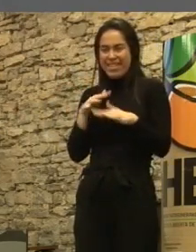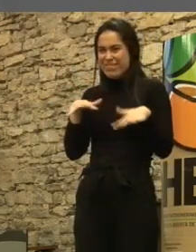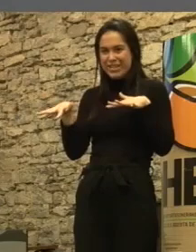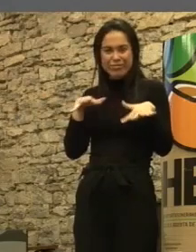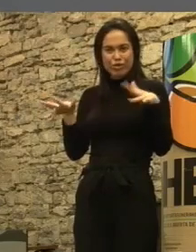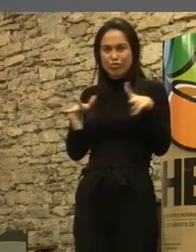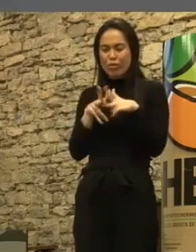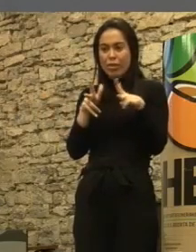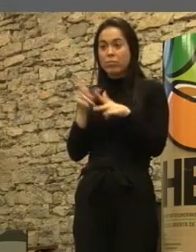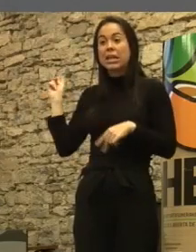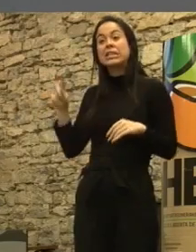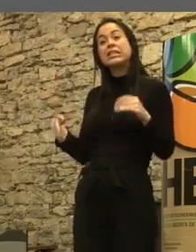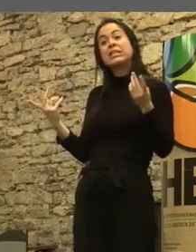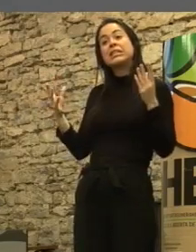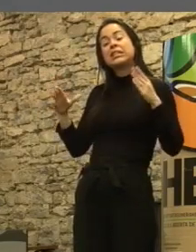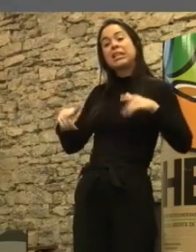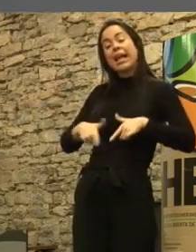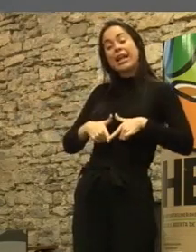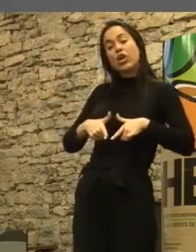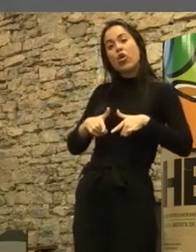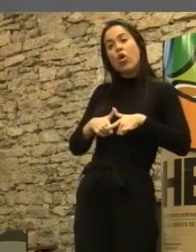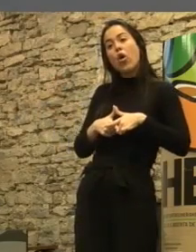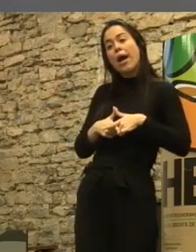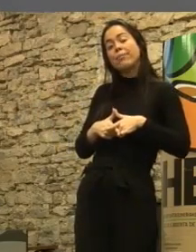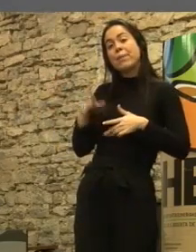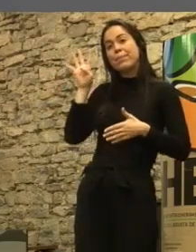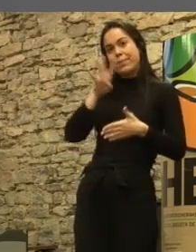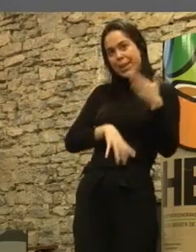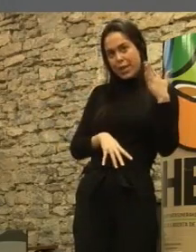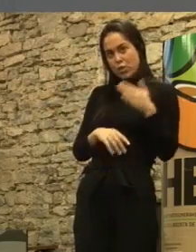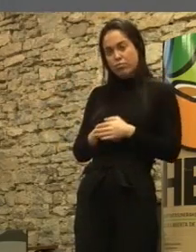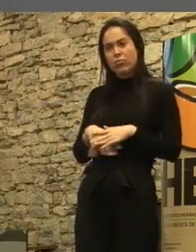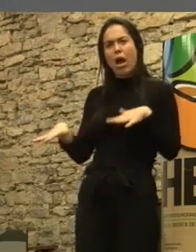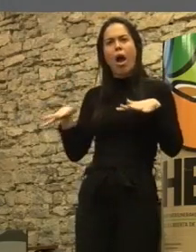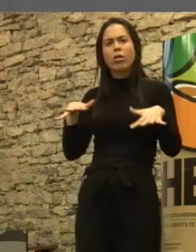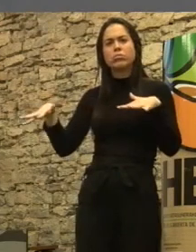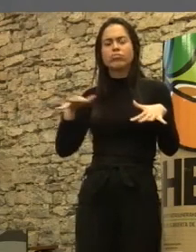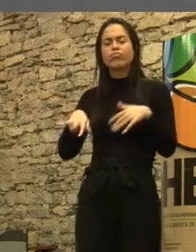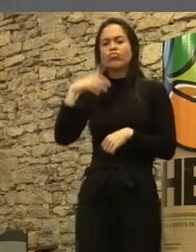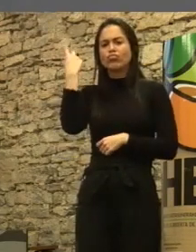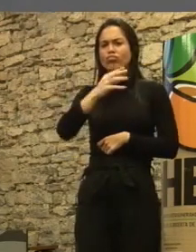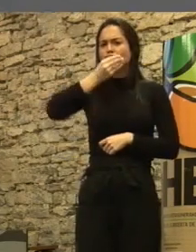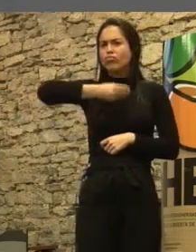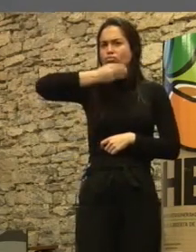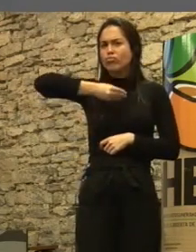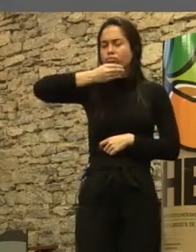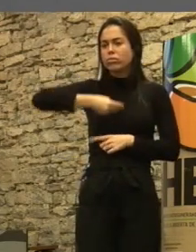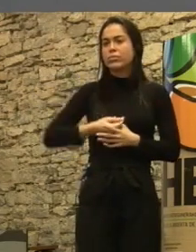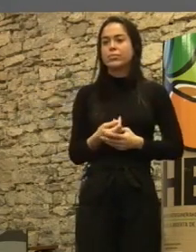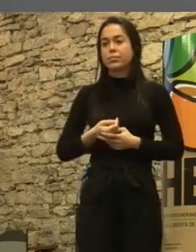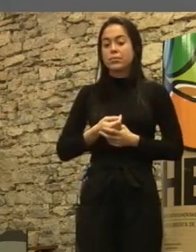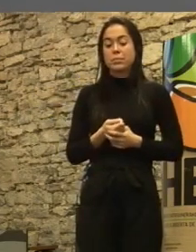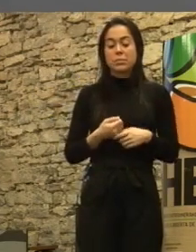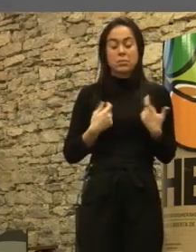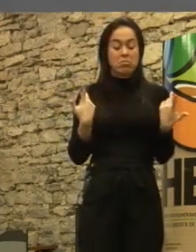es una ginecóloga del Servicio Público de Salud de Barcelona. Una activista que sabía muy bien que desde el despacho de